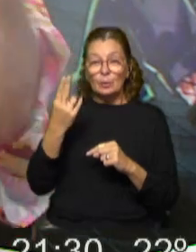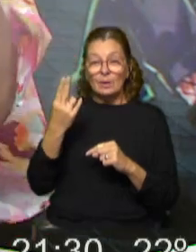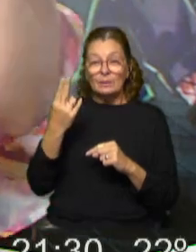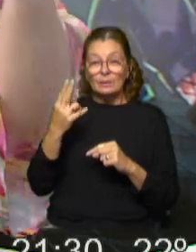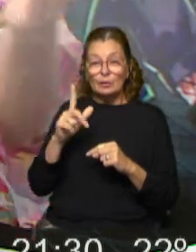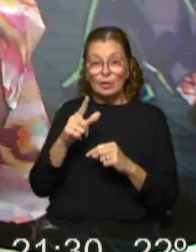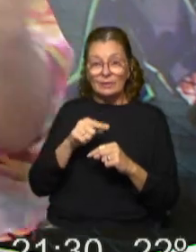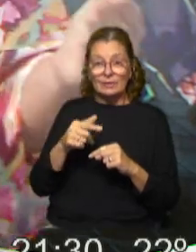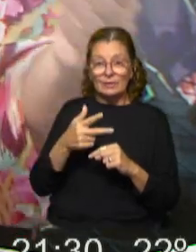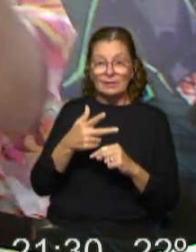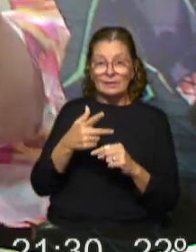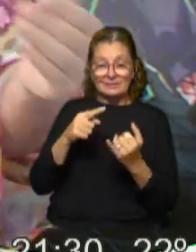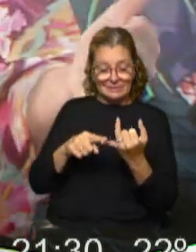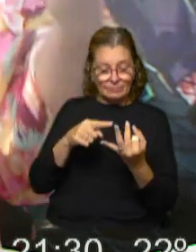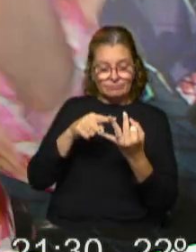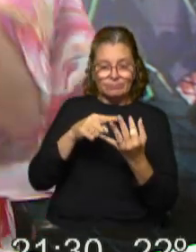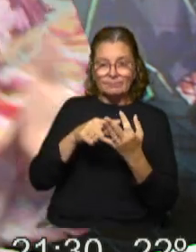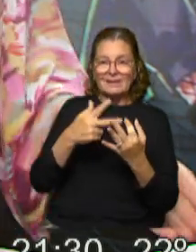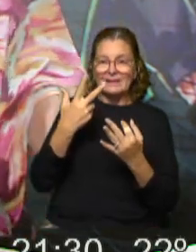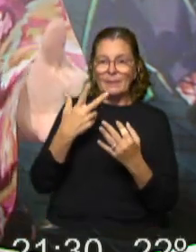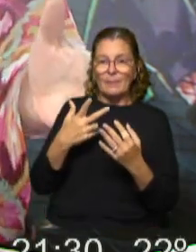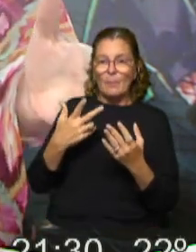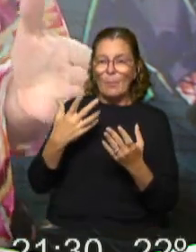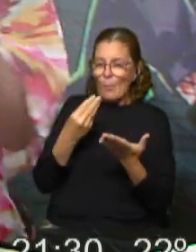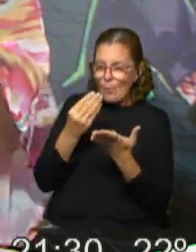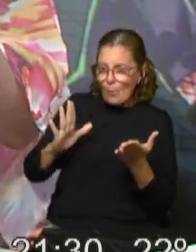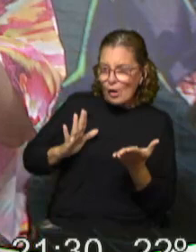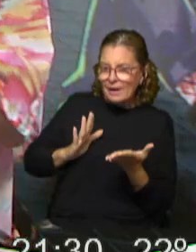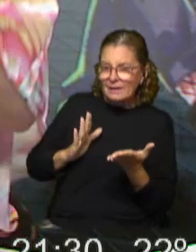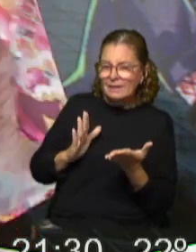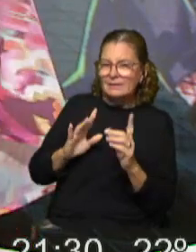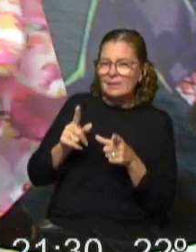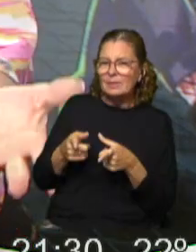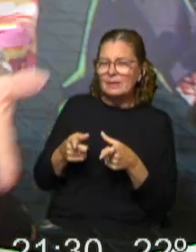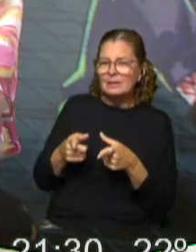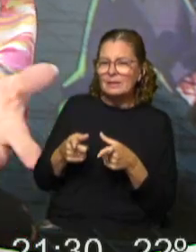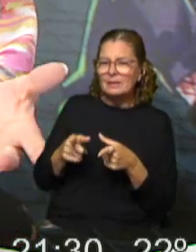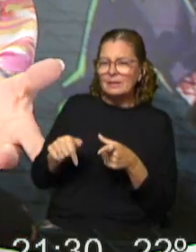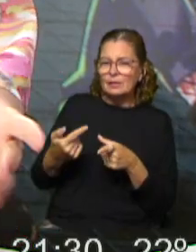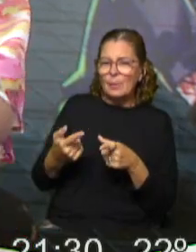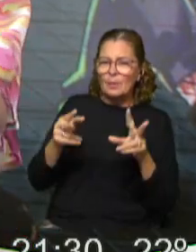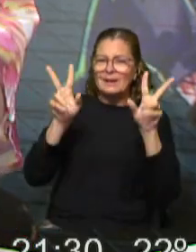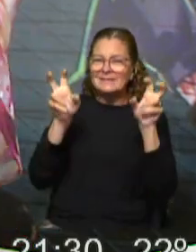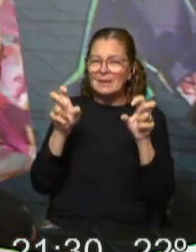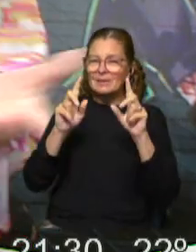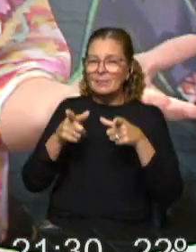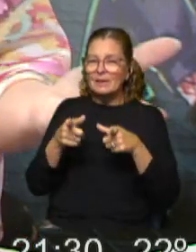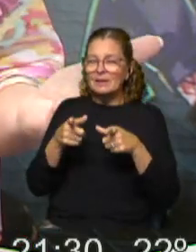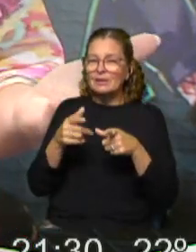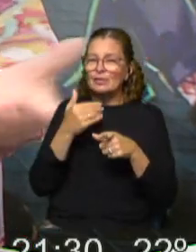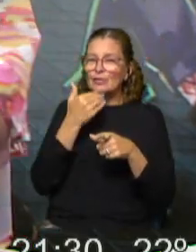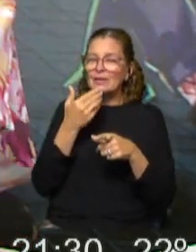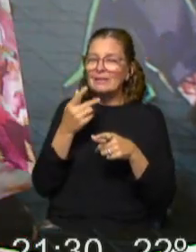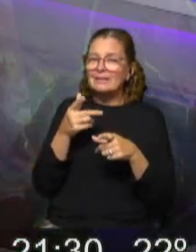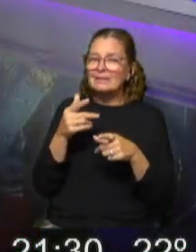no se da eso de guionista y dibujante y la de hacer los fondos también. Y después la temática, que tampoco sé si está